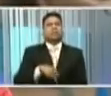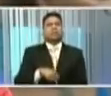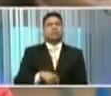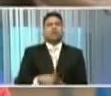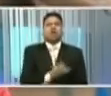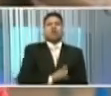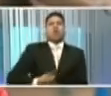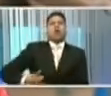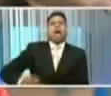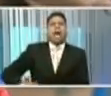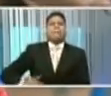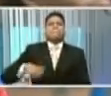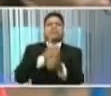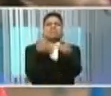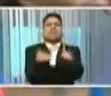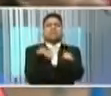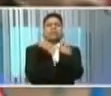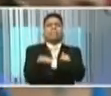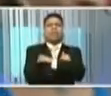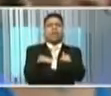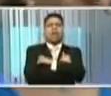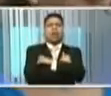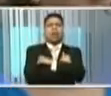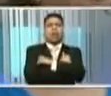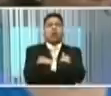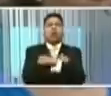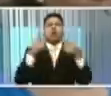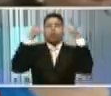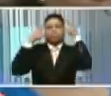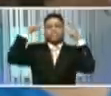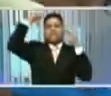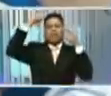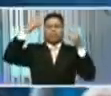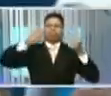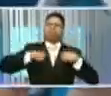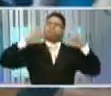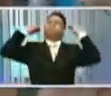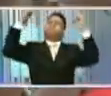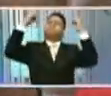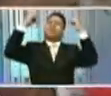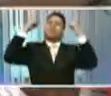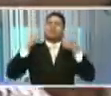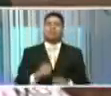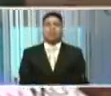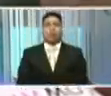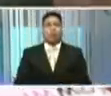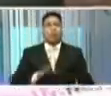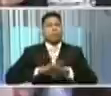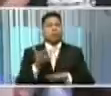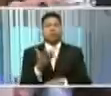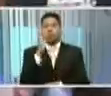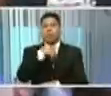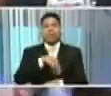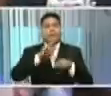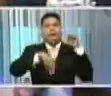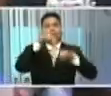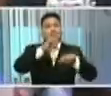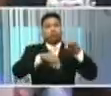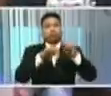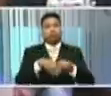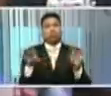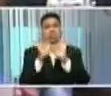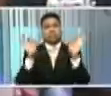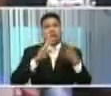y desempleo, con Chávez me arresteo. Porque no se había podido construir todavía